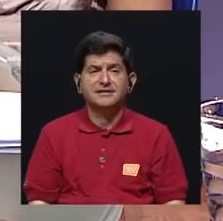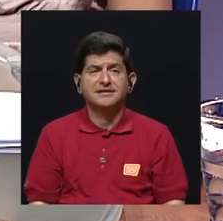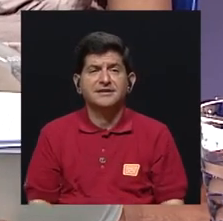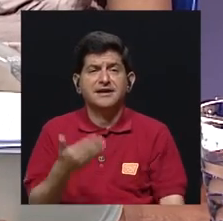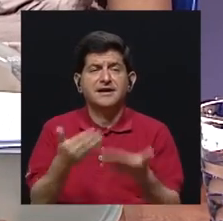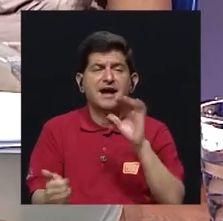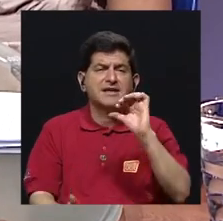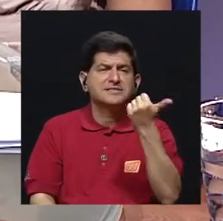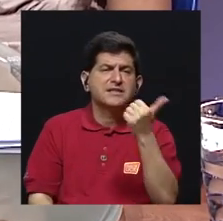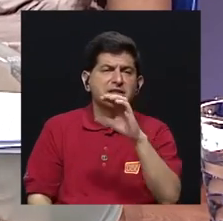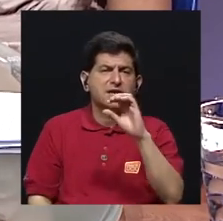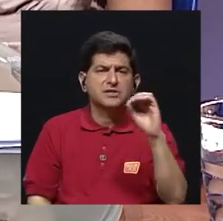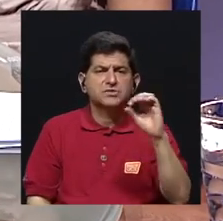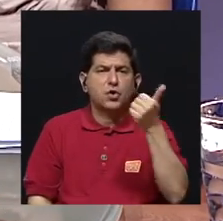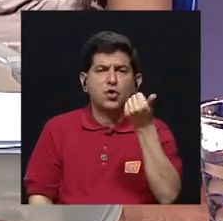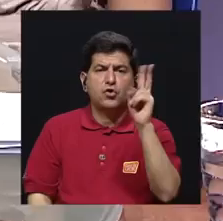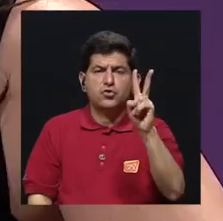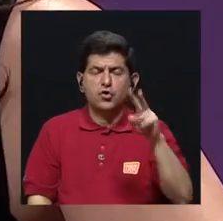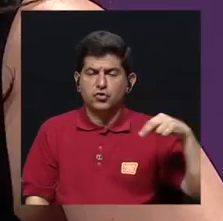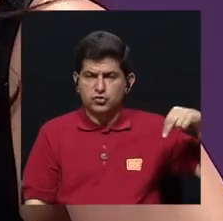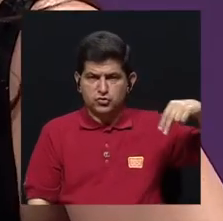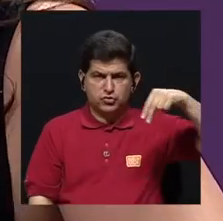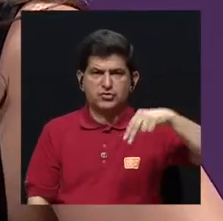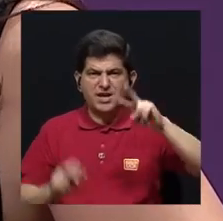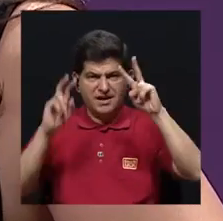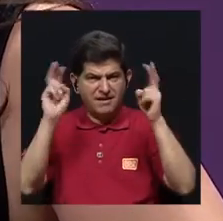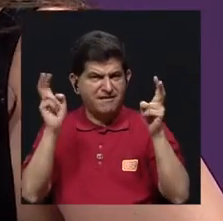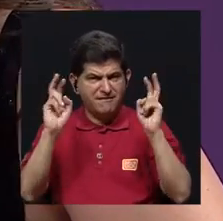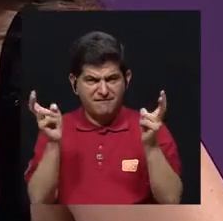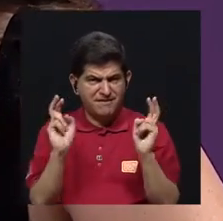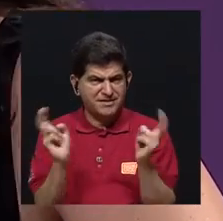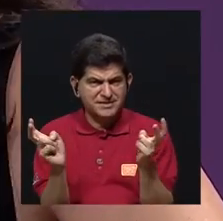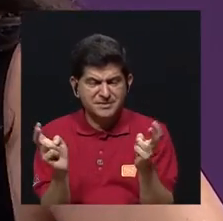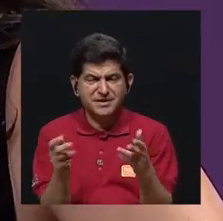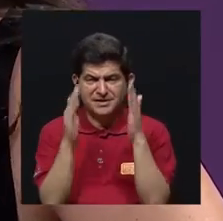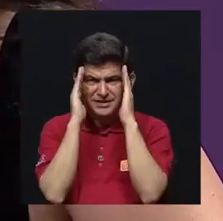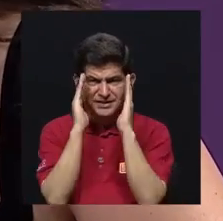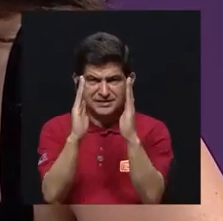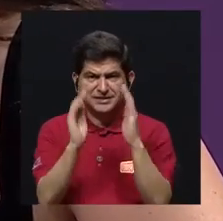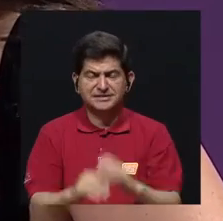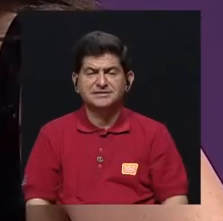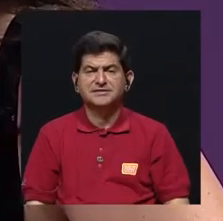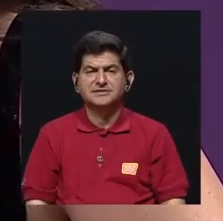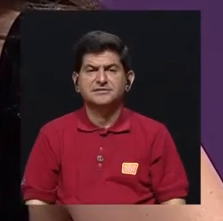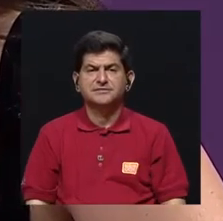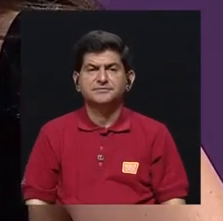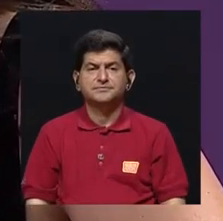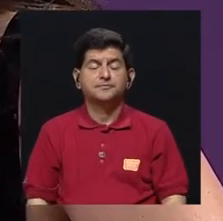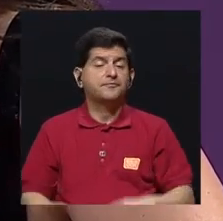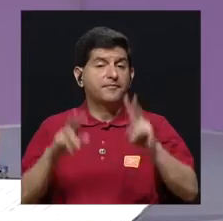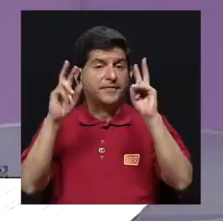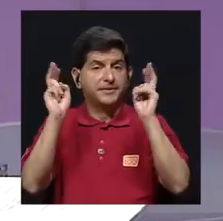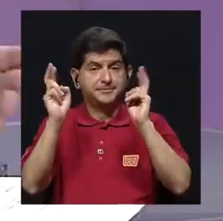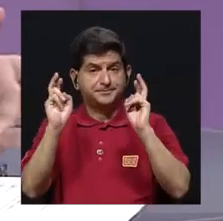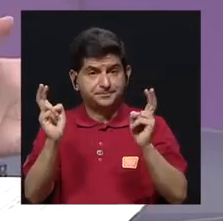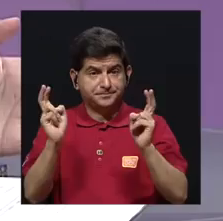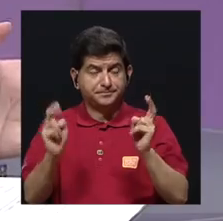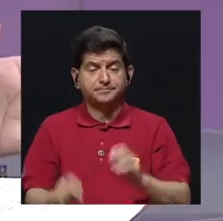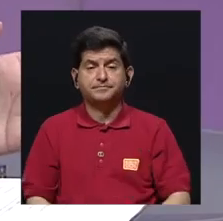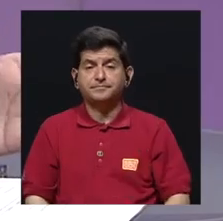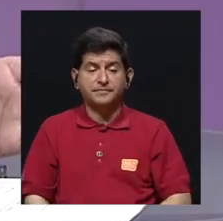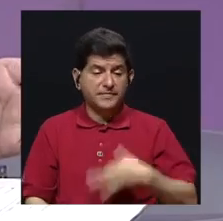casi 10, 12 caminatas. Y las temáticas, digamos, que tratan van desde... Las temáticas, como es de